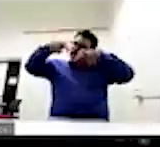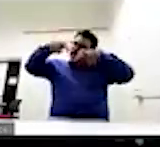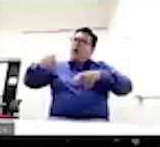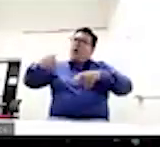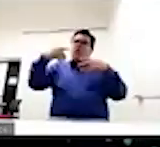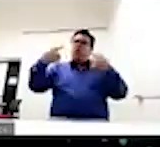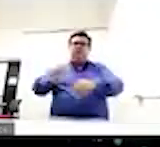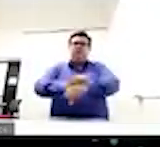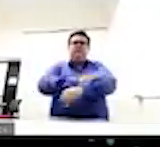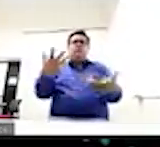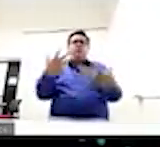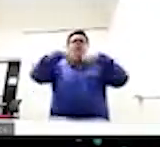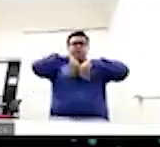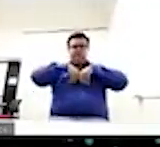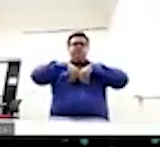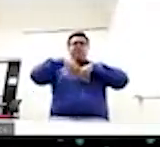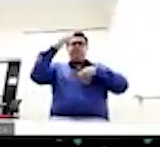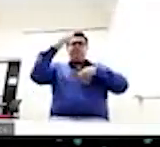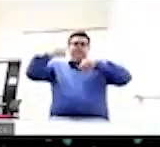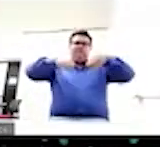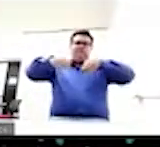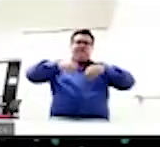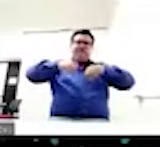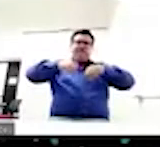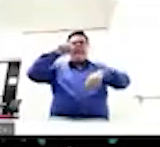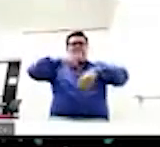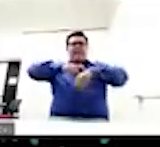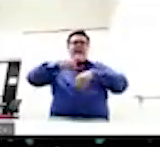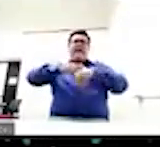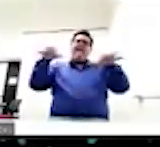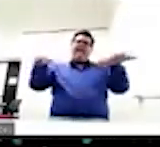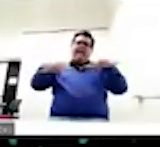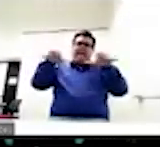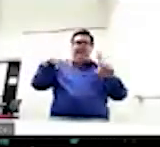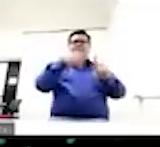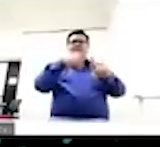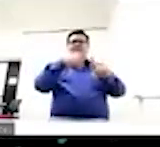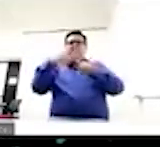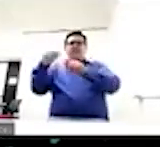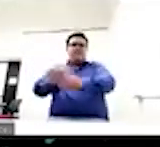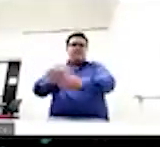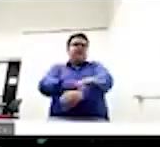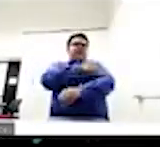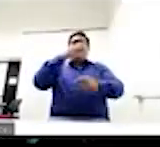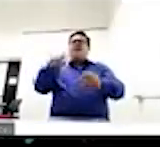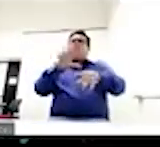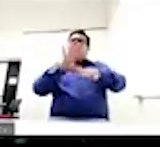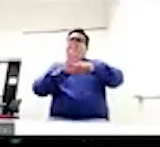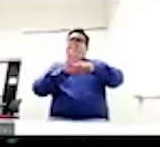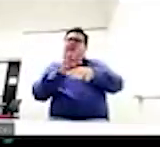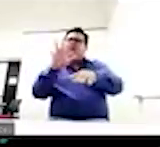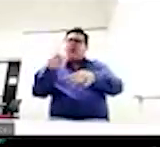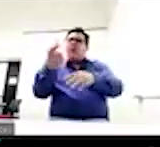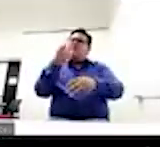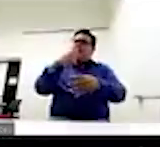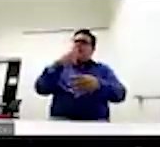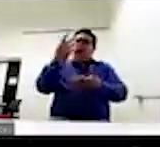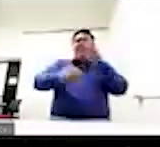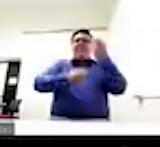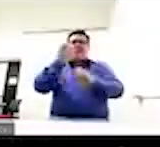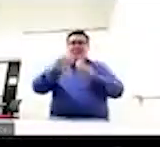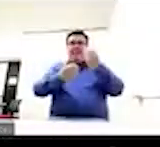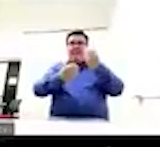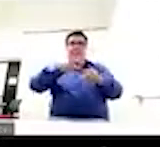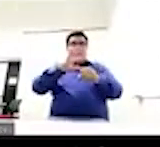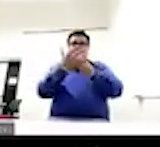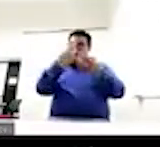nosotros a través de los tiempos y untarme de la medicina del hacer, en donde el arte me ha permitido ser muchos